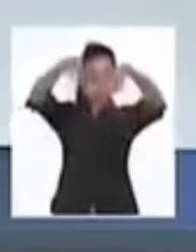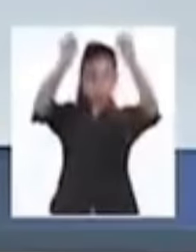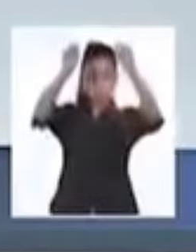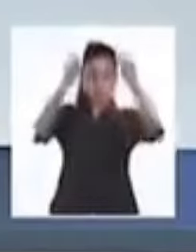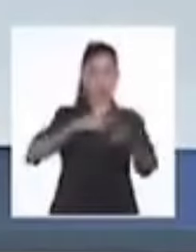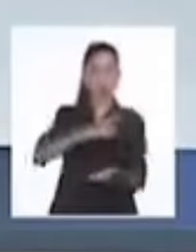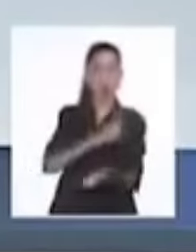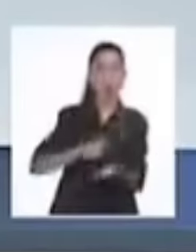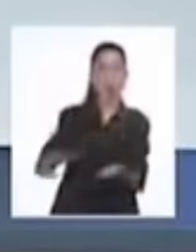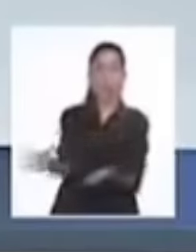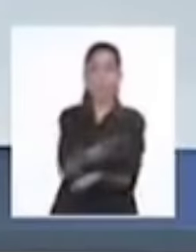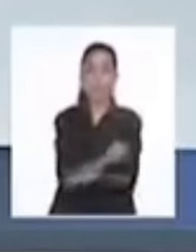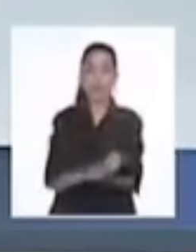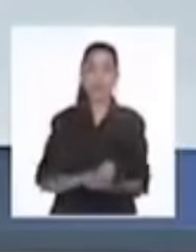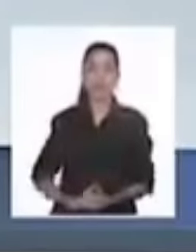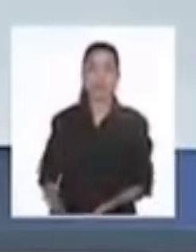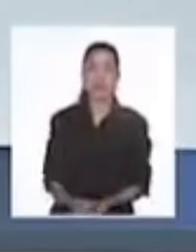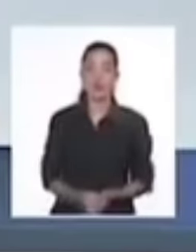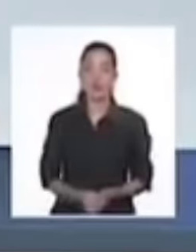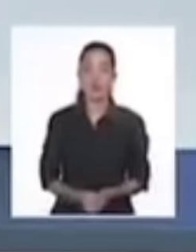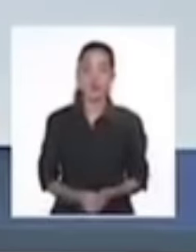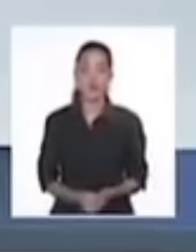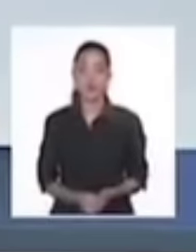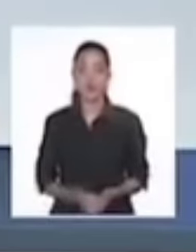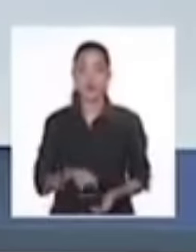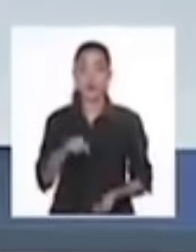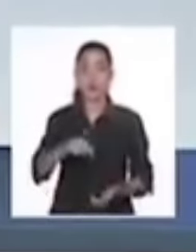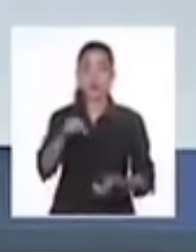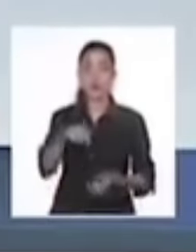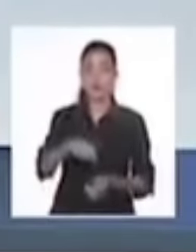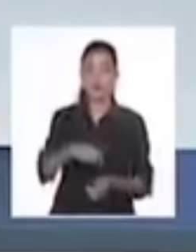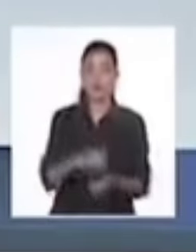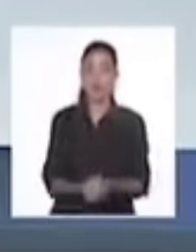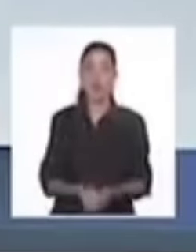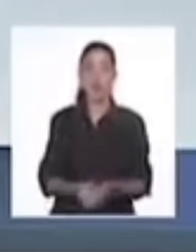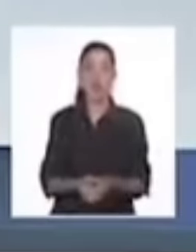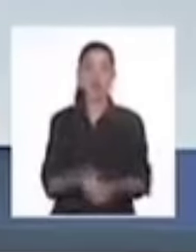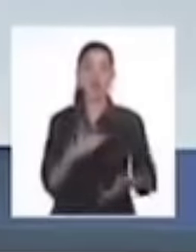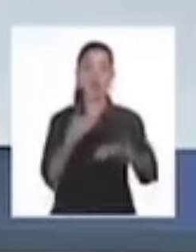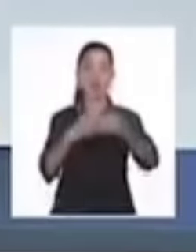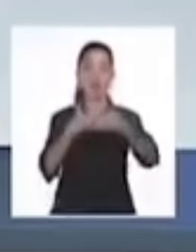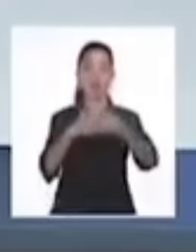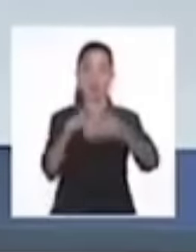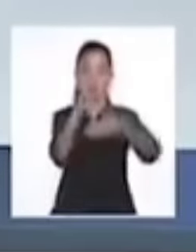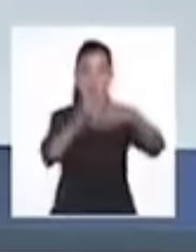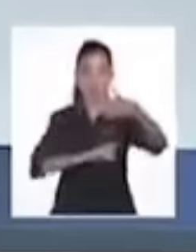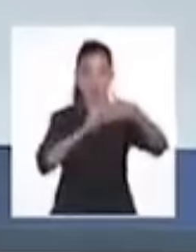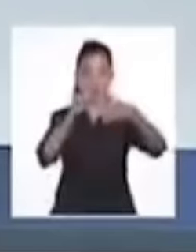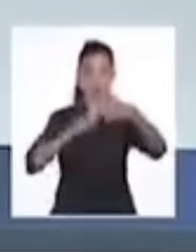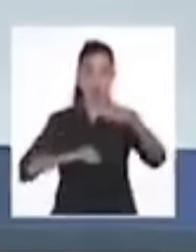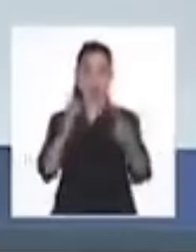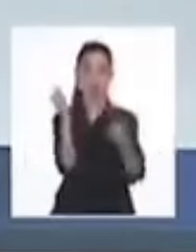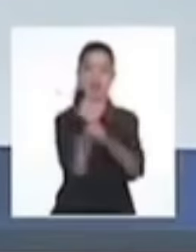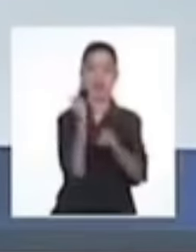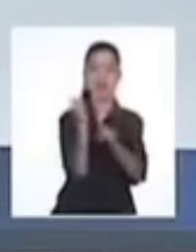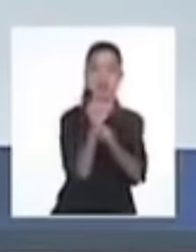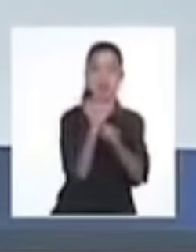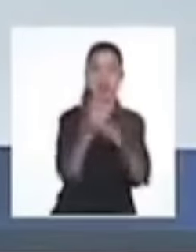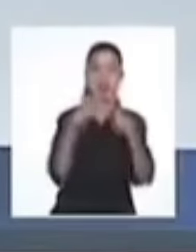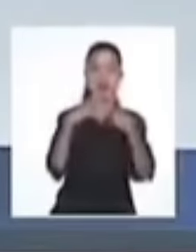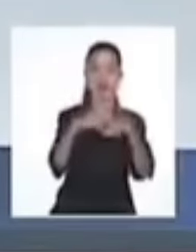electroenergético nacional. Por eso, en estos momentos, la Unión Eléctrica trabaja en el restablecimiento de esta situación. Vamos a